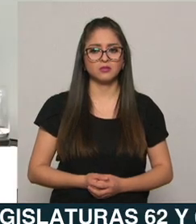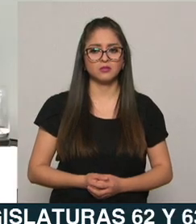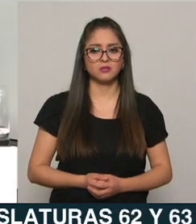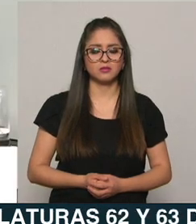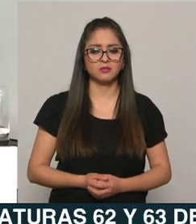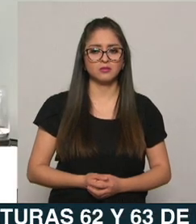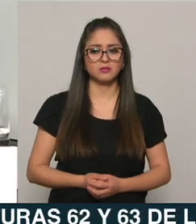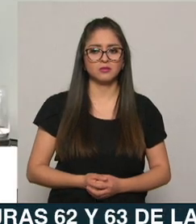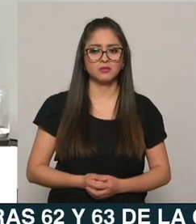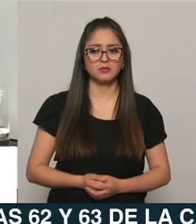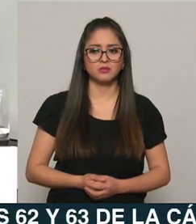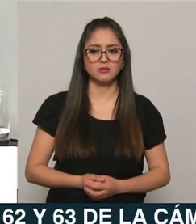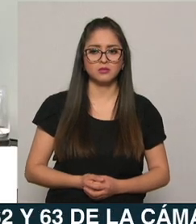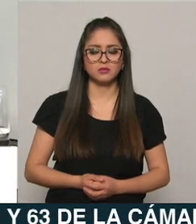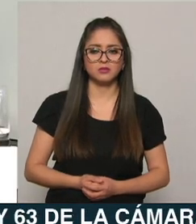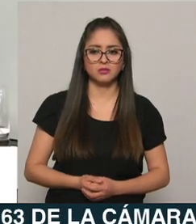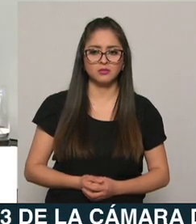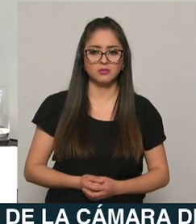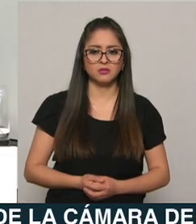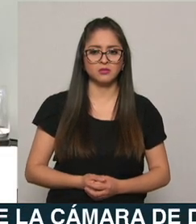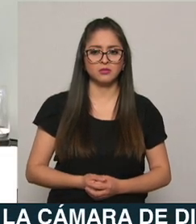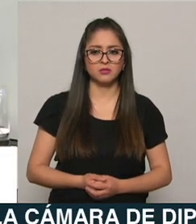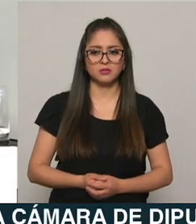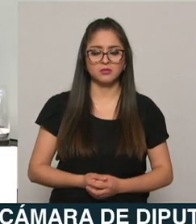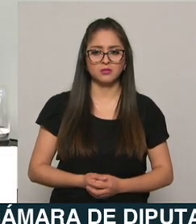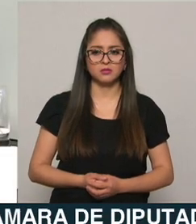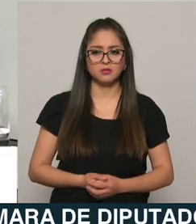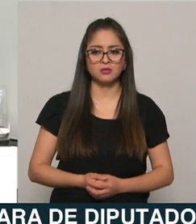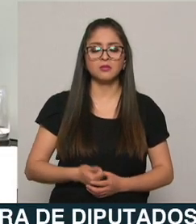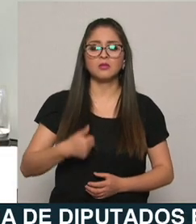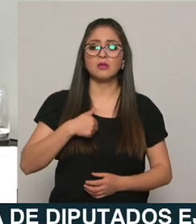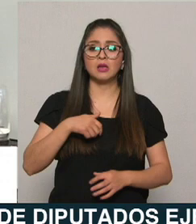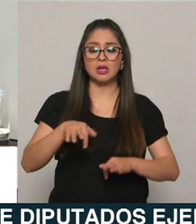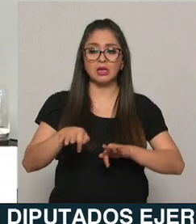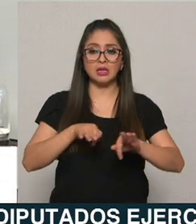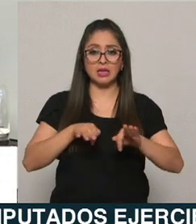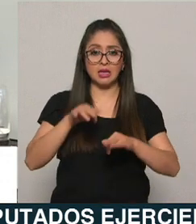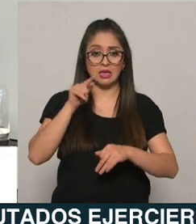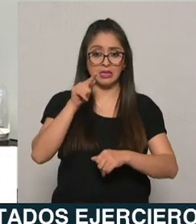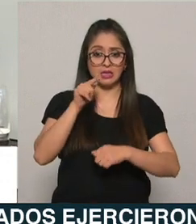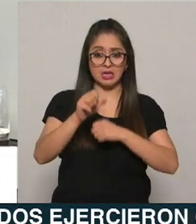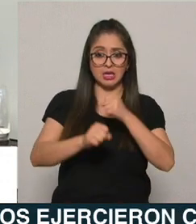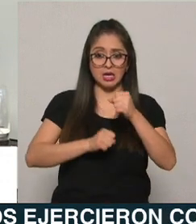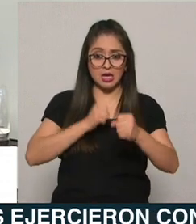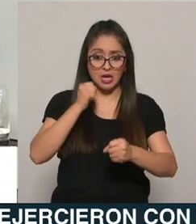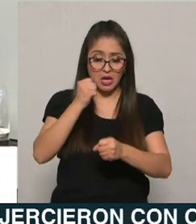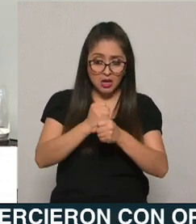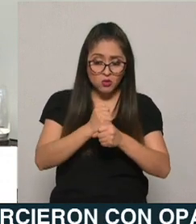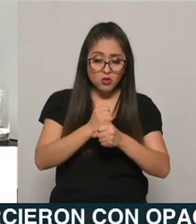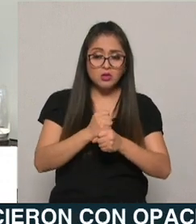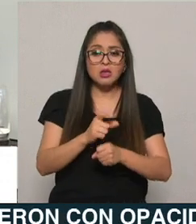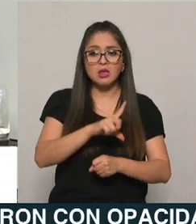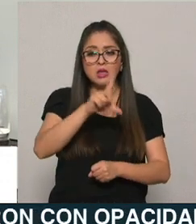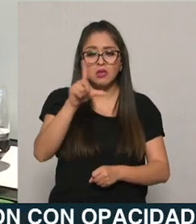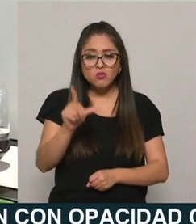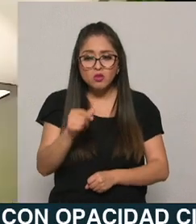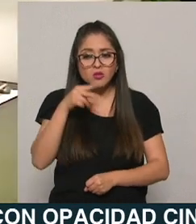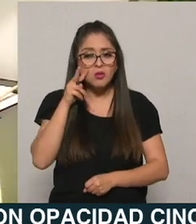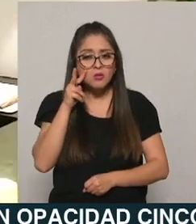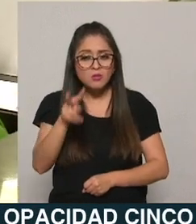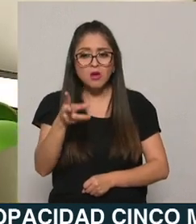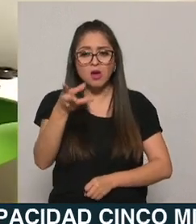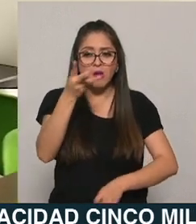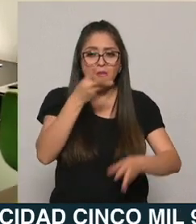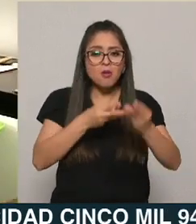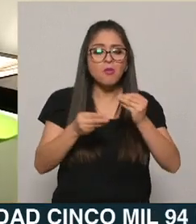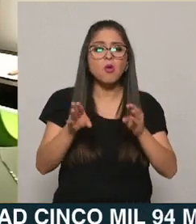Comencé a trabajar a los 17 años y pues poco a poco fui conociendo las técnicas básicas.